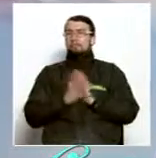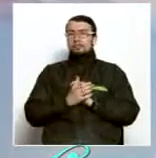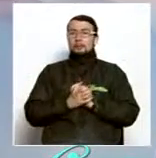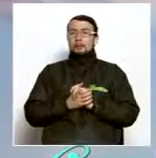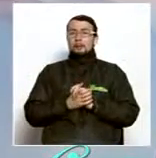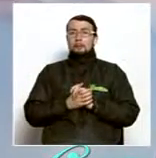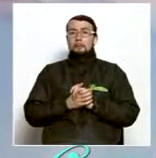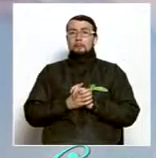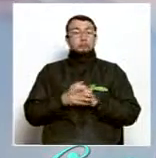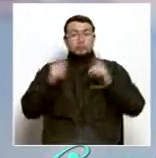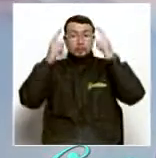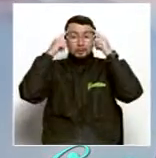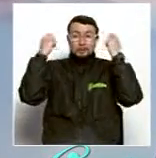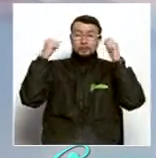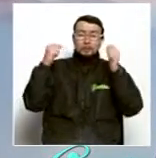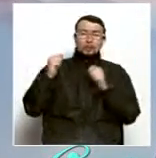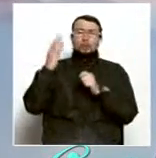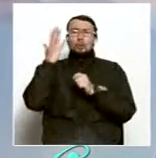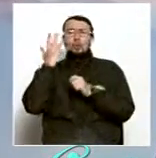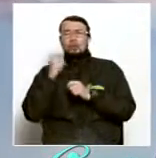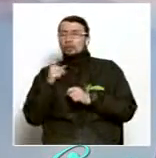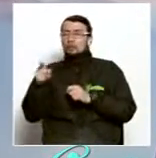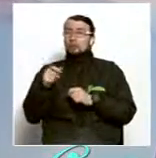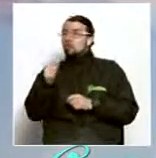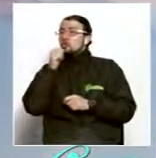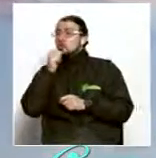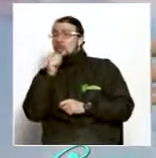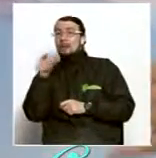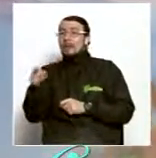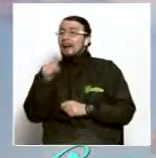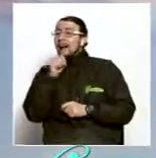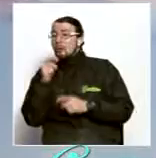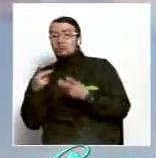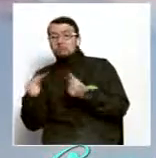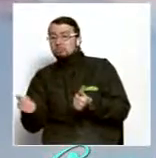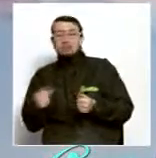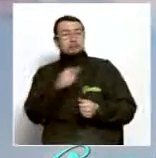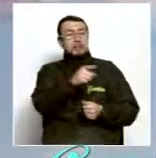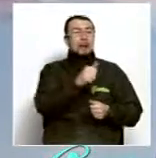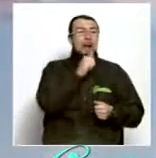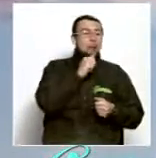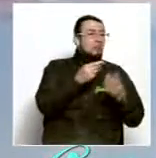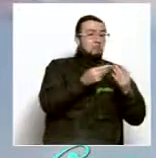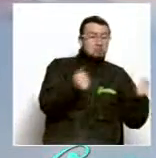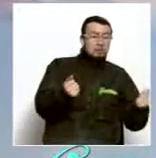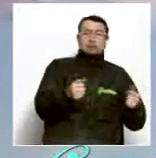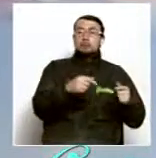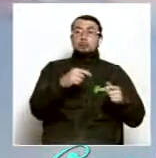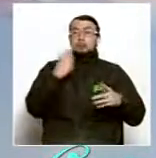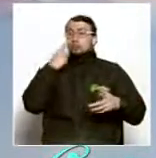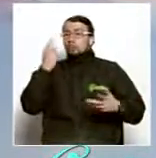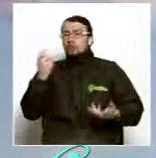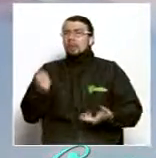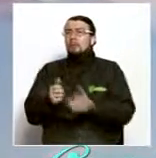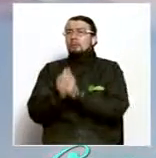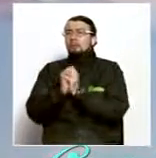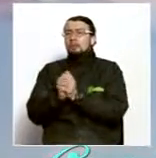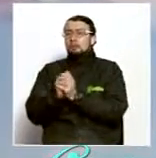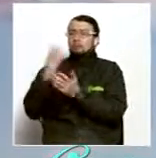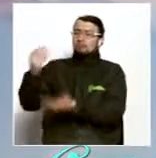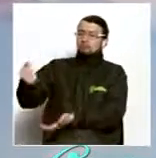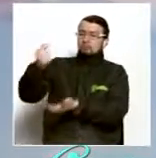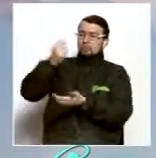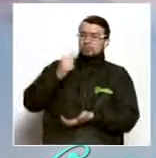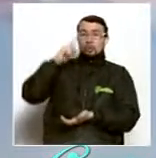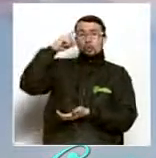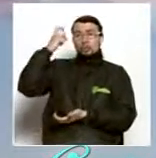Hay escándalos todos los días en las noticias, que tal ciudad está sin agua, que la otra está sin agua. Entonces son buscando y mendigando platas en el gobierno